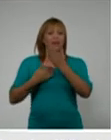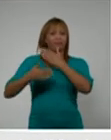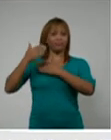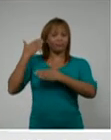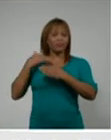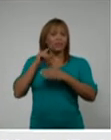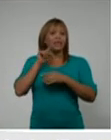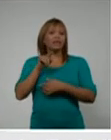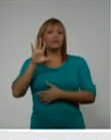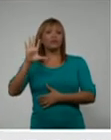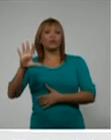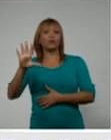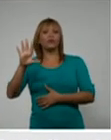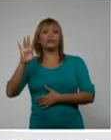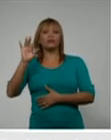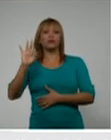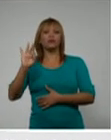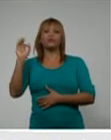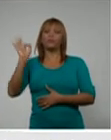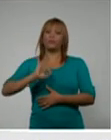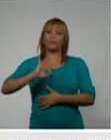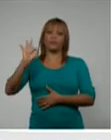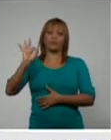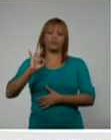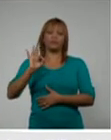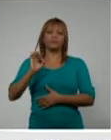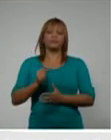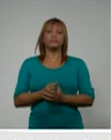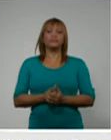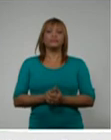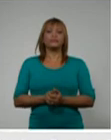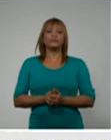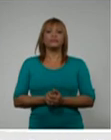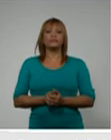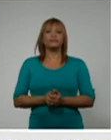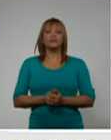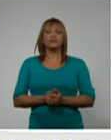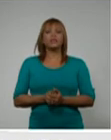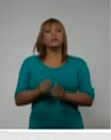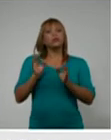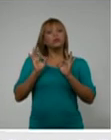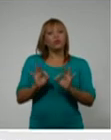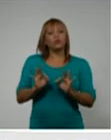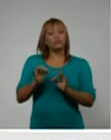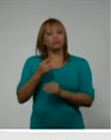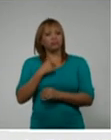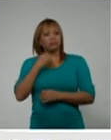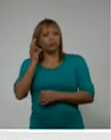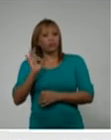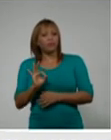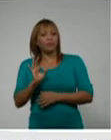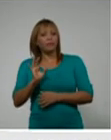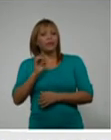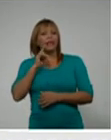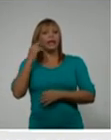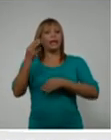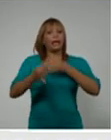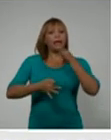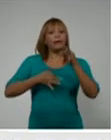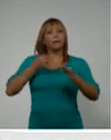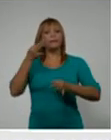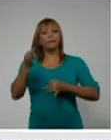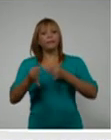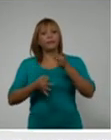un 58%. Yo nunca pierdo la oportunidad de resaltar